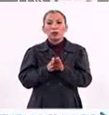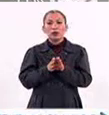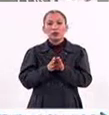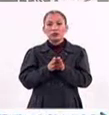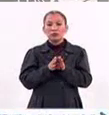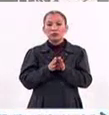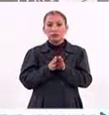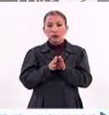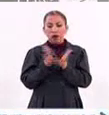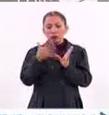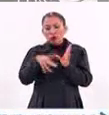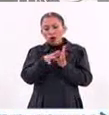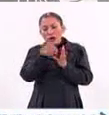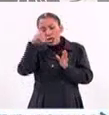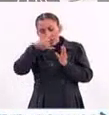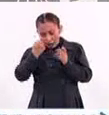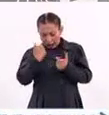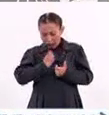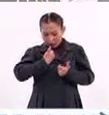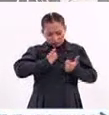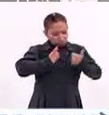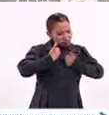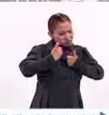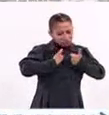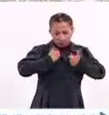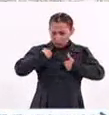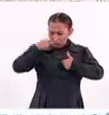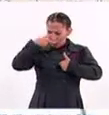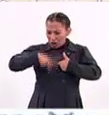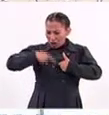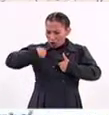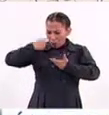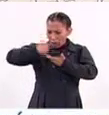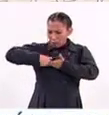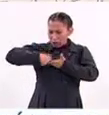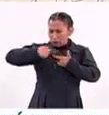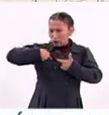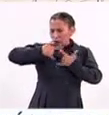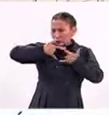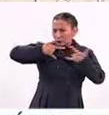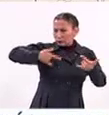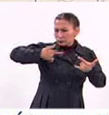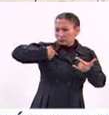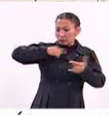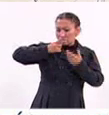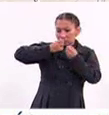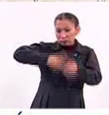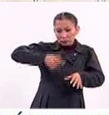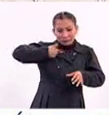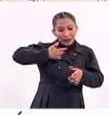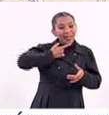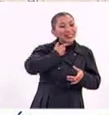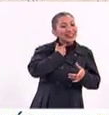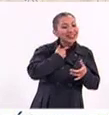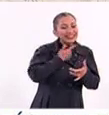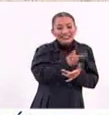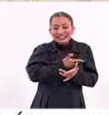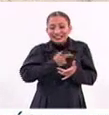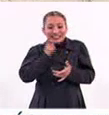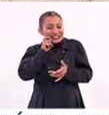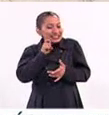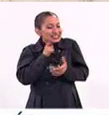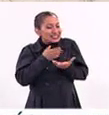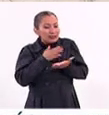y esa búsqueda interna de cada uno también, ¿no? Como mexicanos, en dónde se perdió